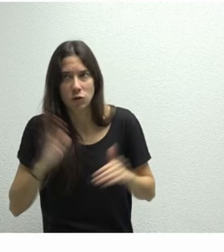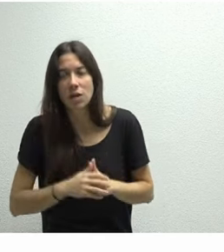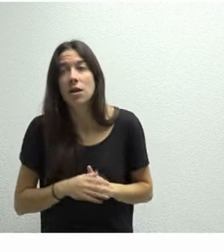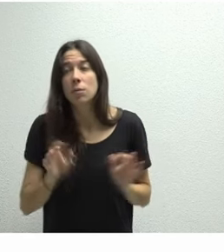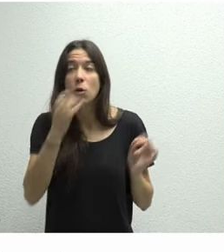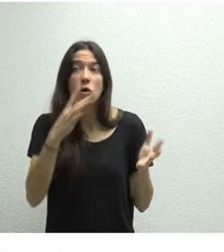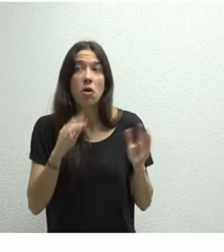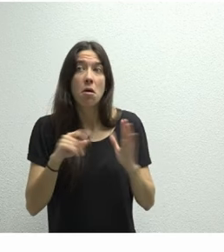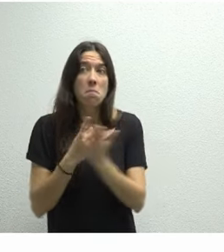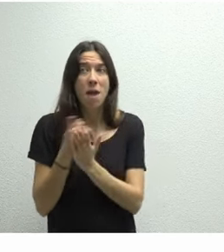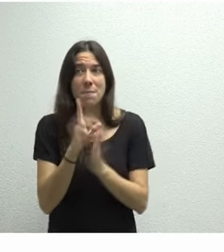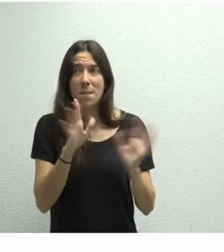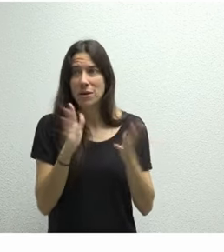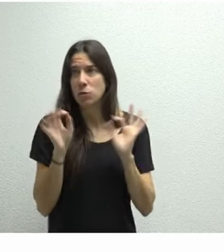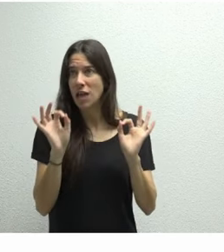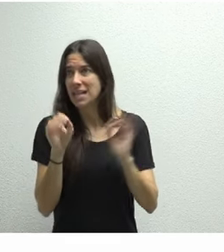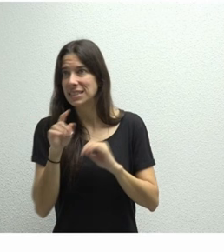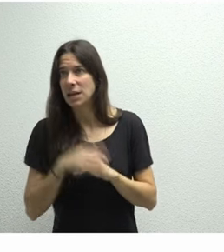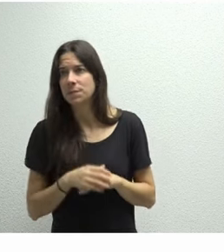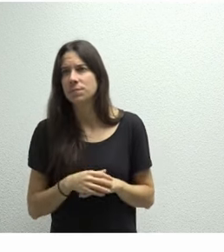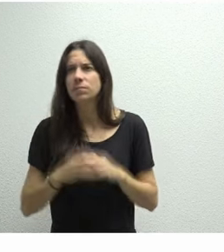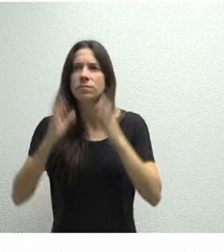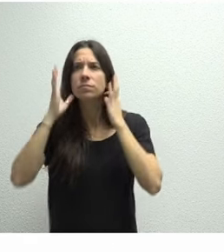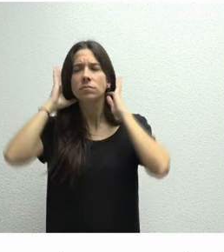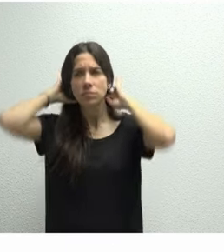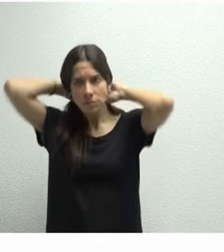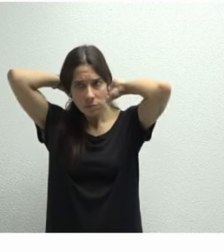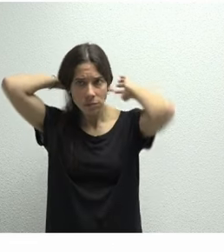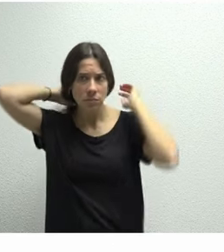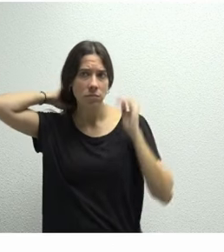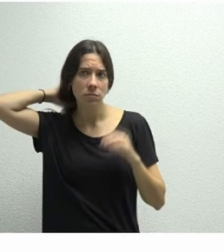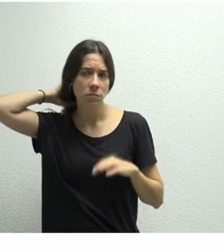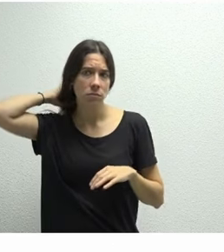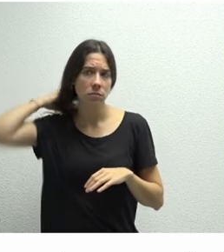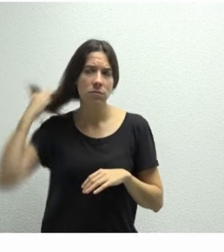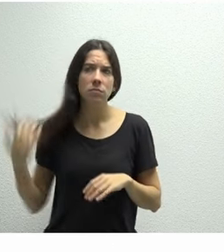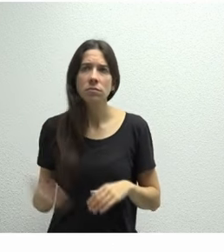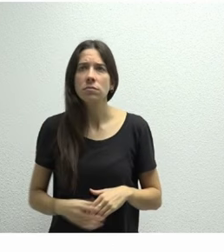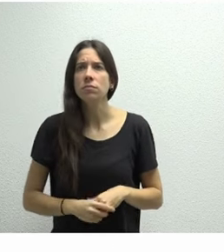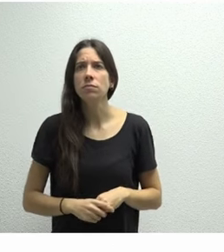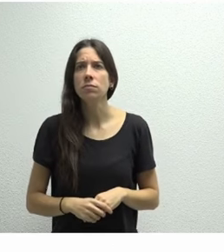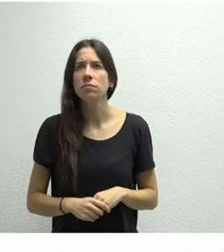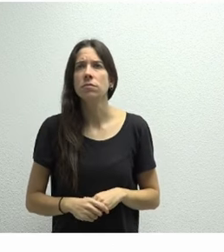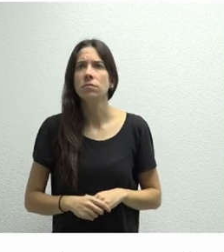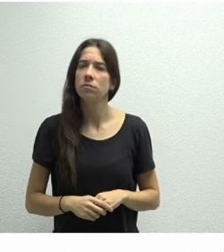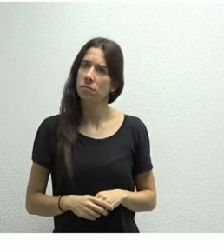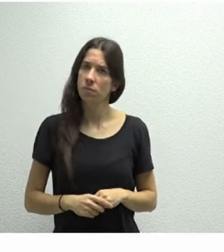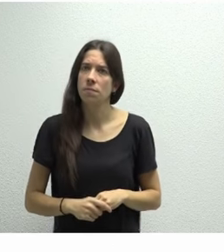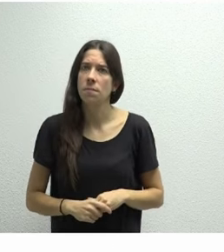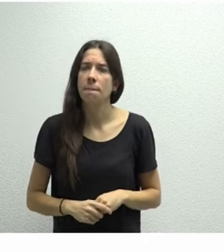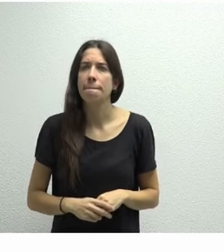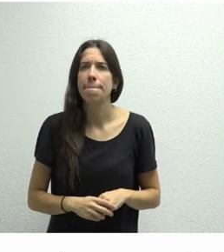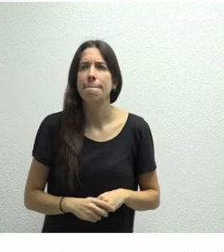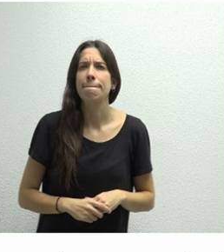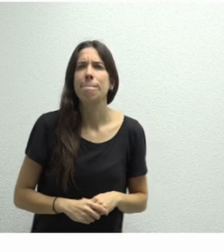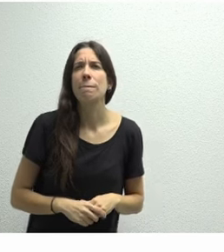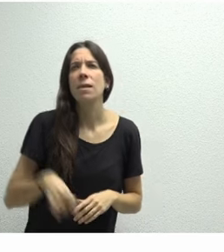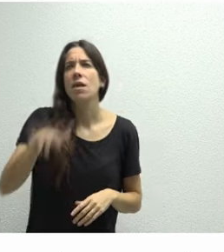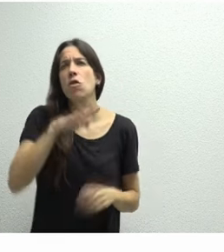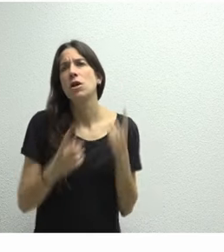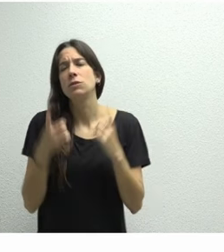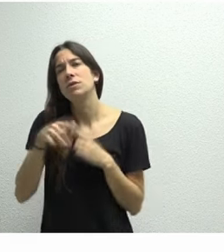sería este no pues hay zonas pues ya veis pues en la la comunidad